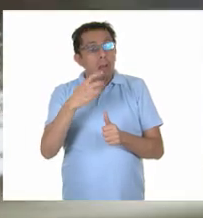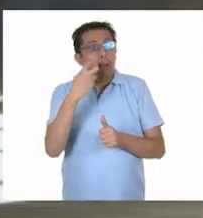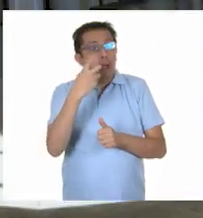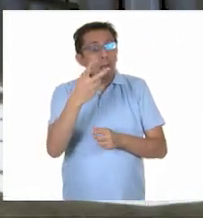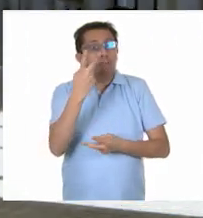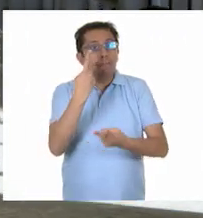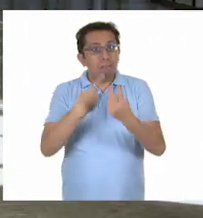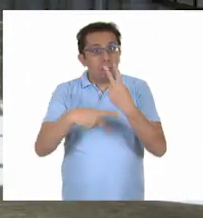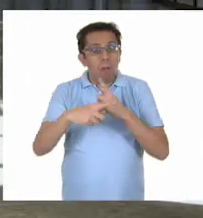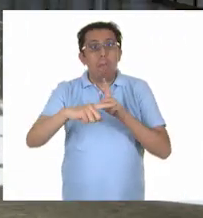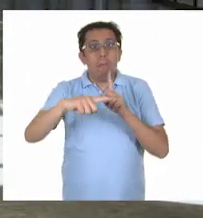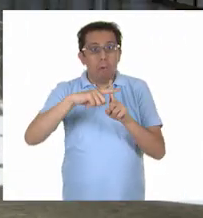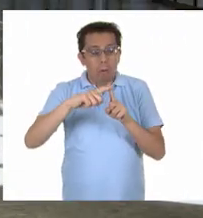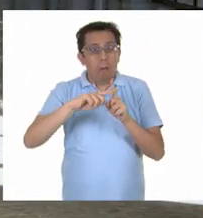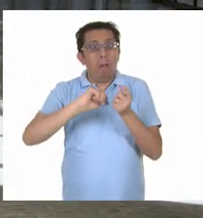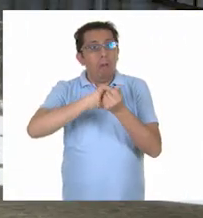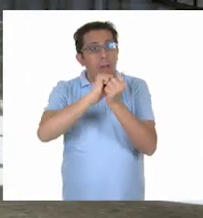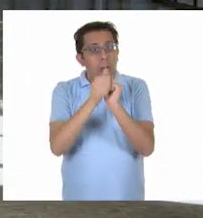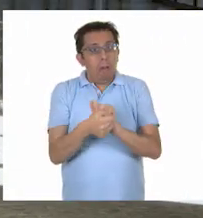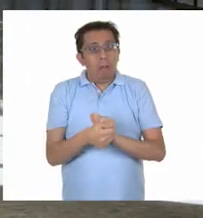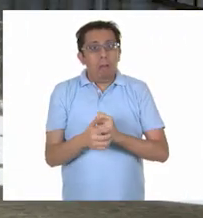positiva.